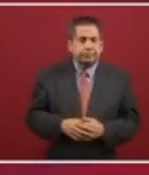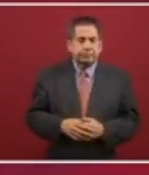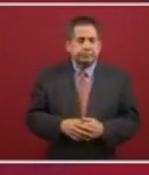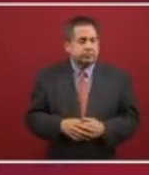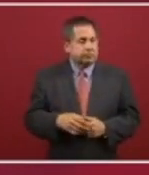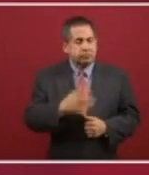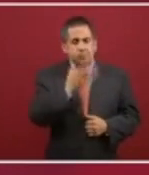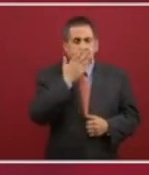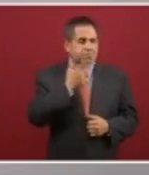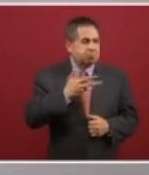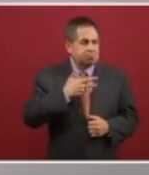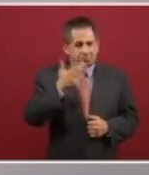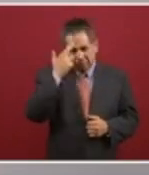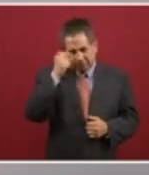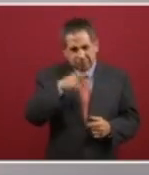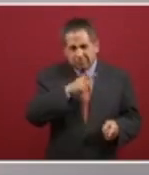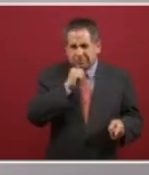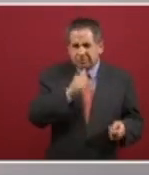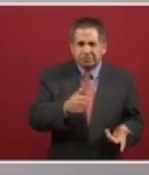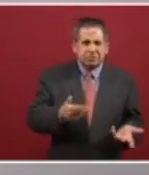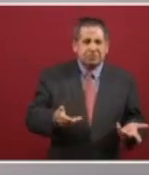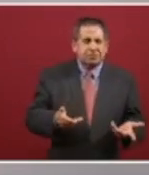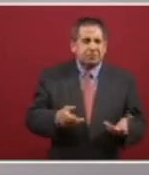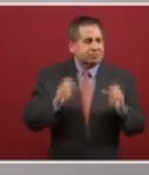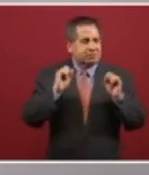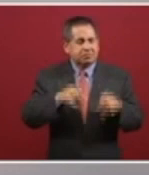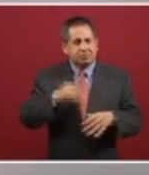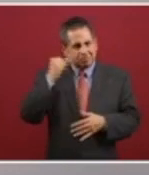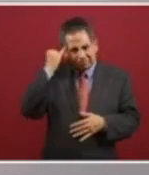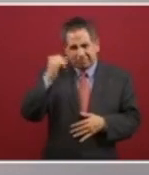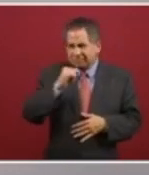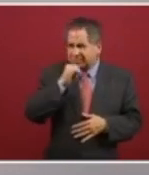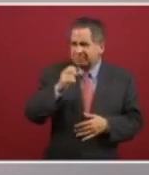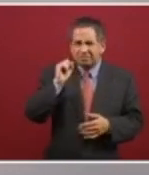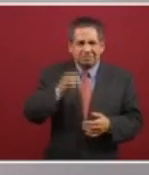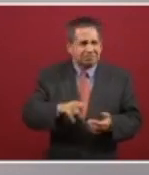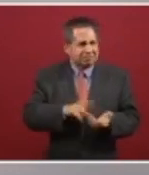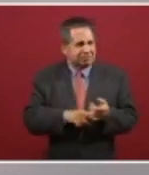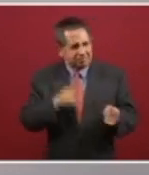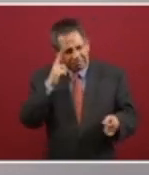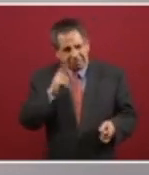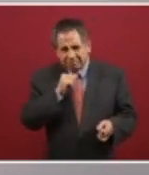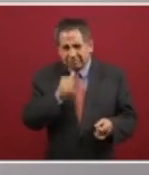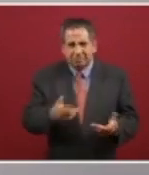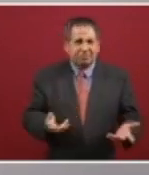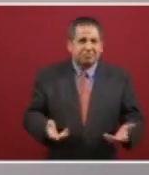sin escrúpulos, sin principios, sin ideales,